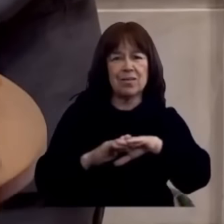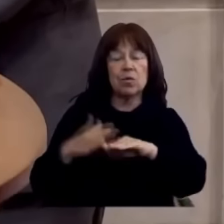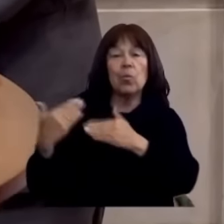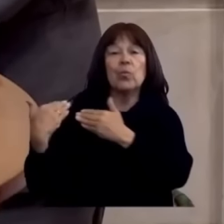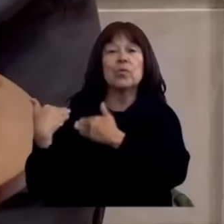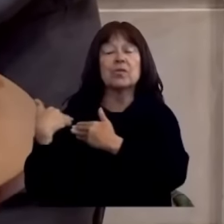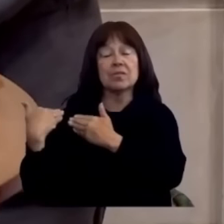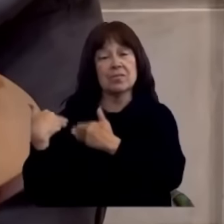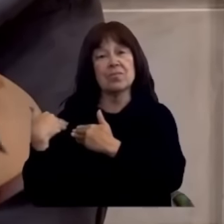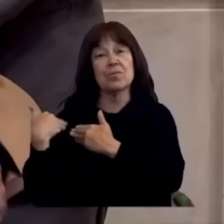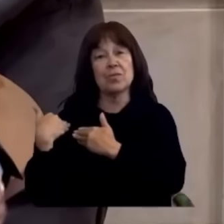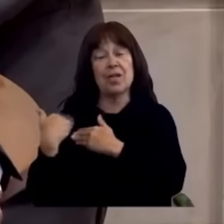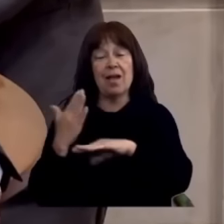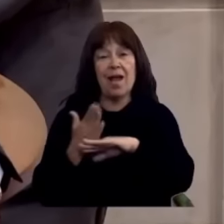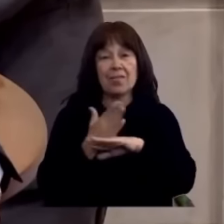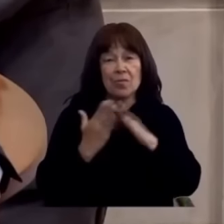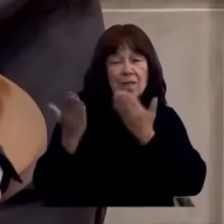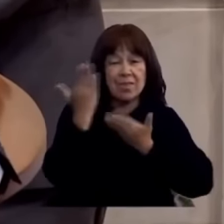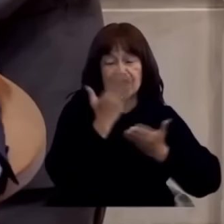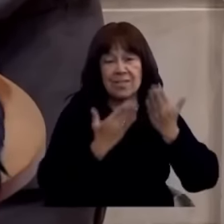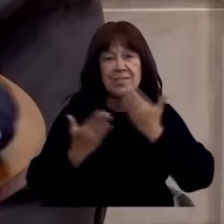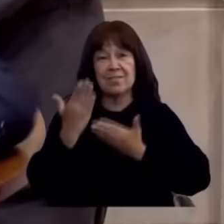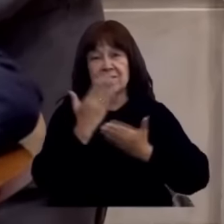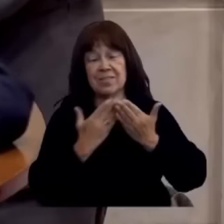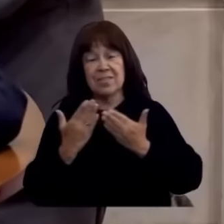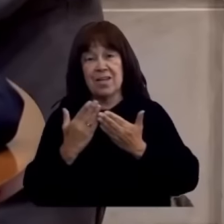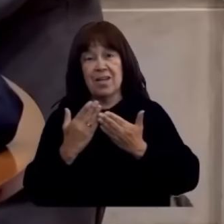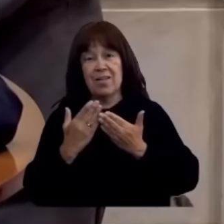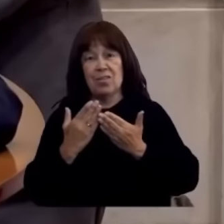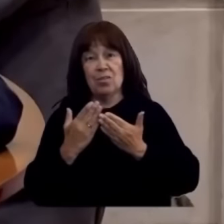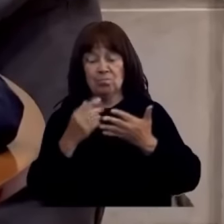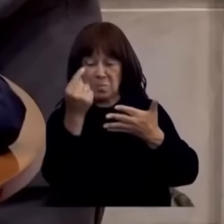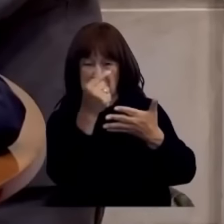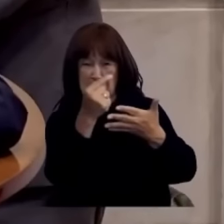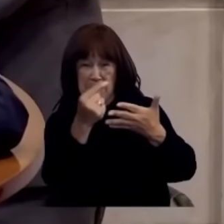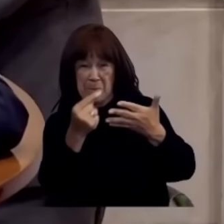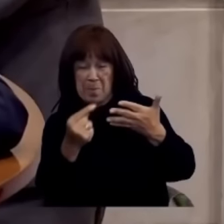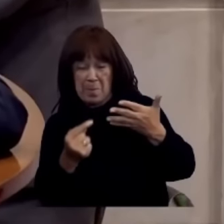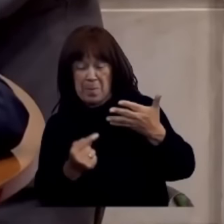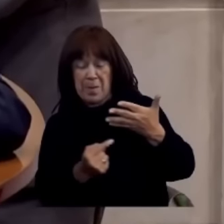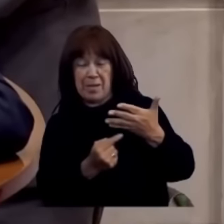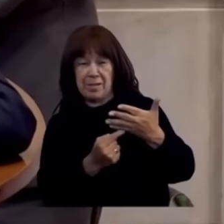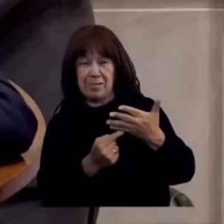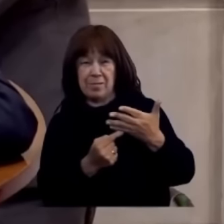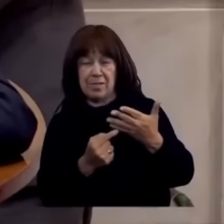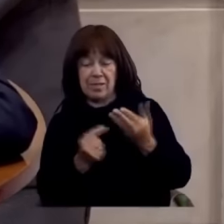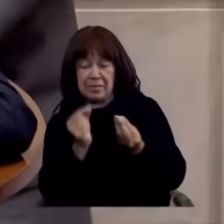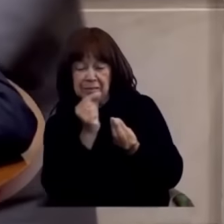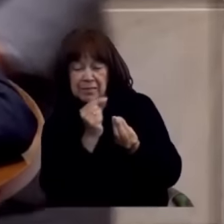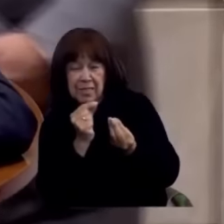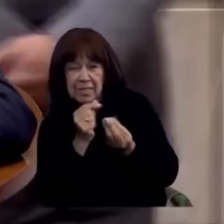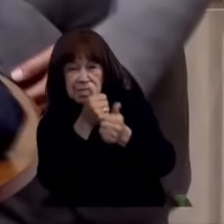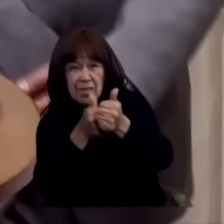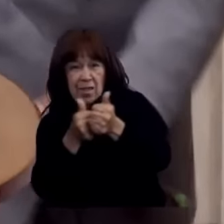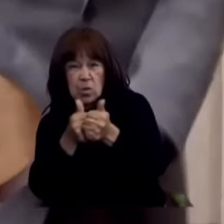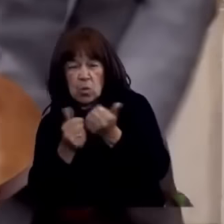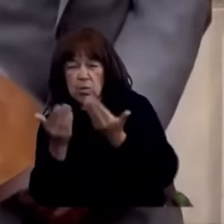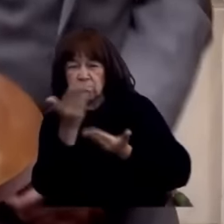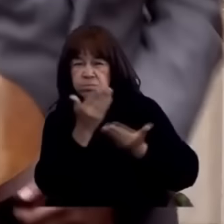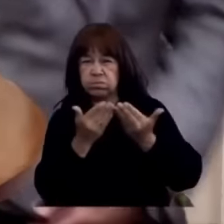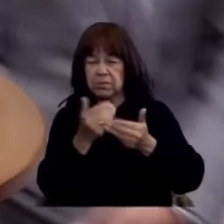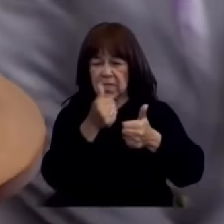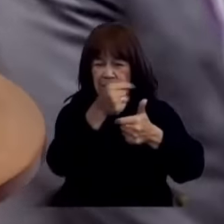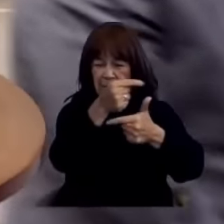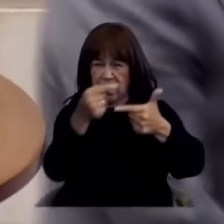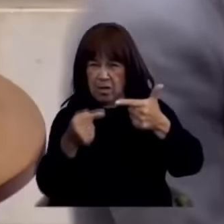responsabilidad, fue estudiado y fueron traídas las cosas a nivel de detalle, cada una de ellas, y cada una de